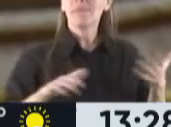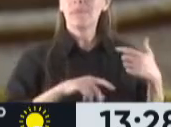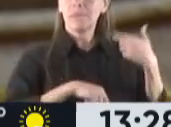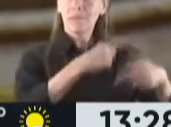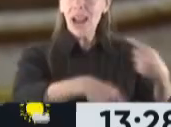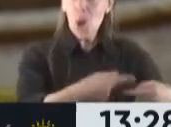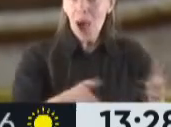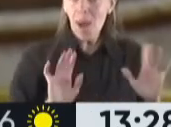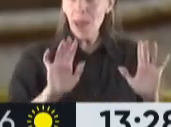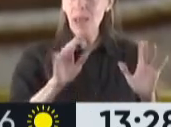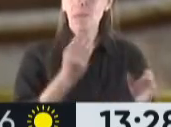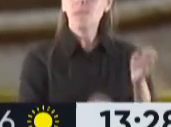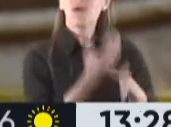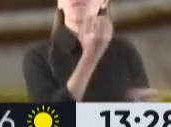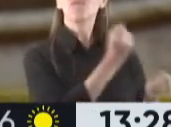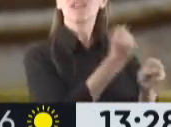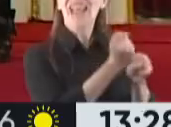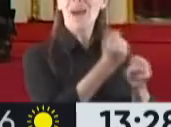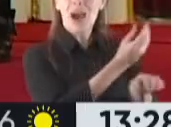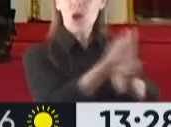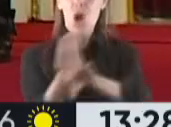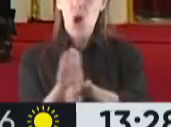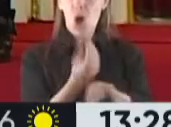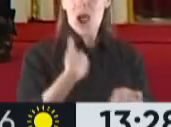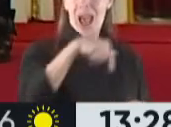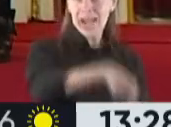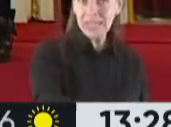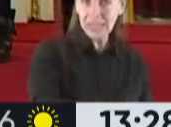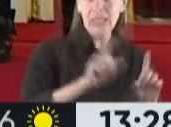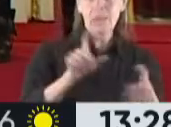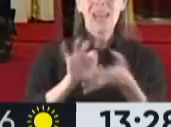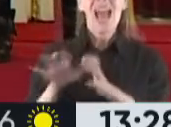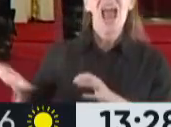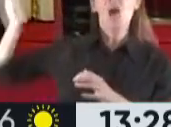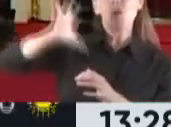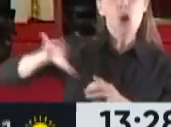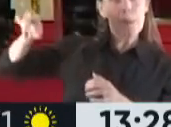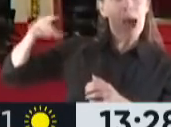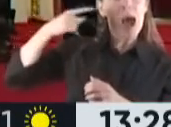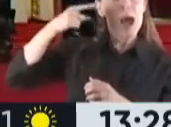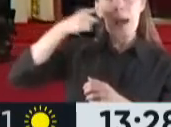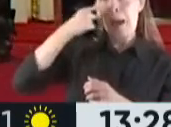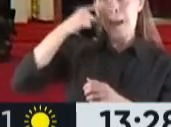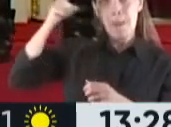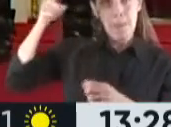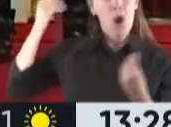por supuesto, también es algo que interesa mucho a la Unión Europea porque nosotros necesitamos tener un proveedor